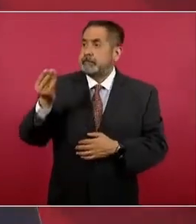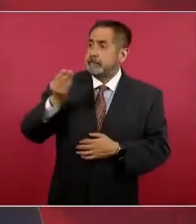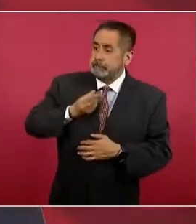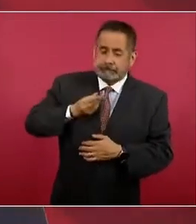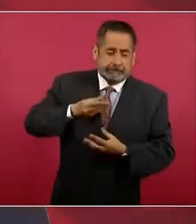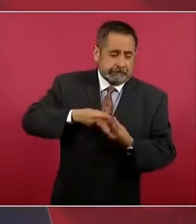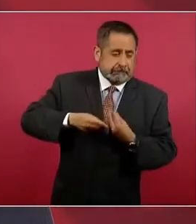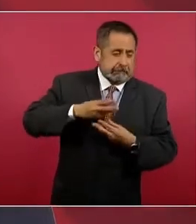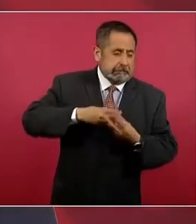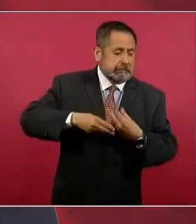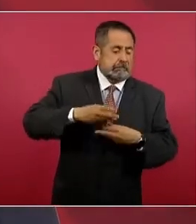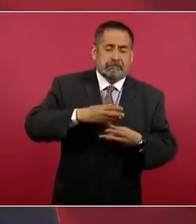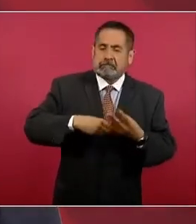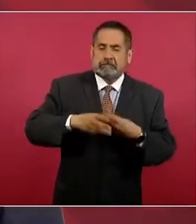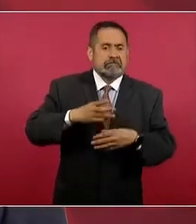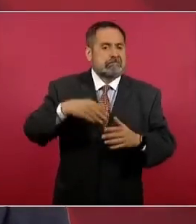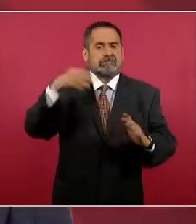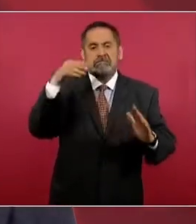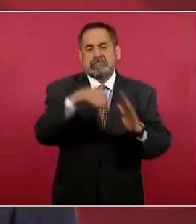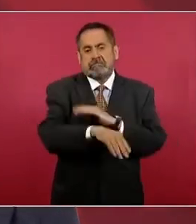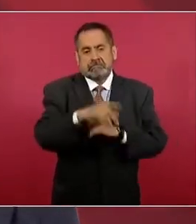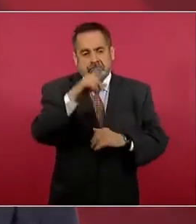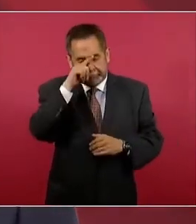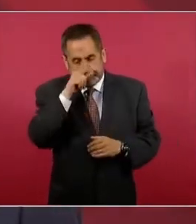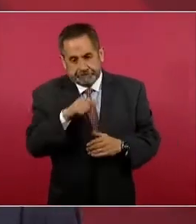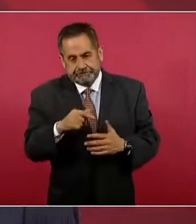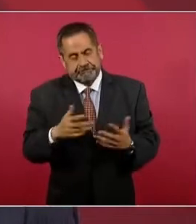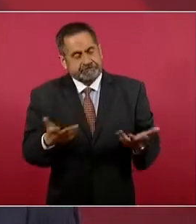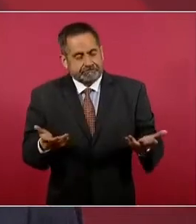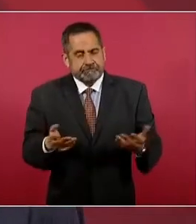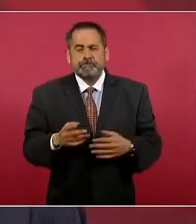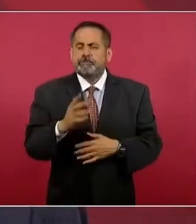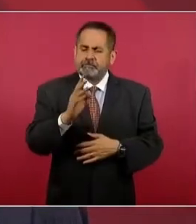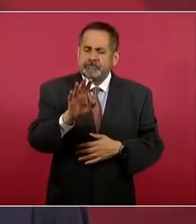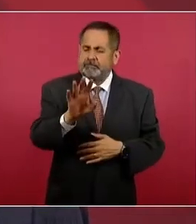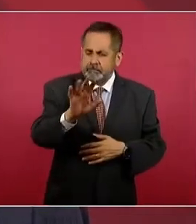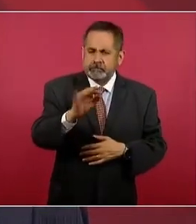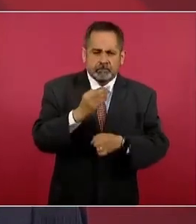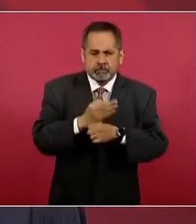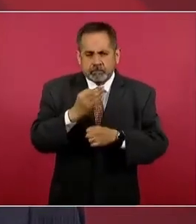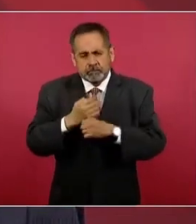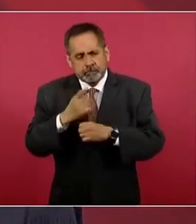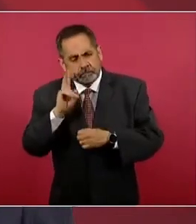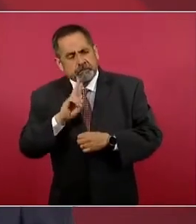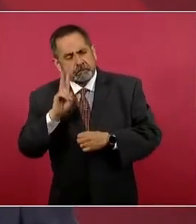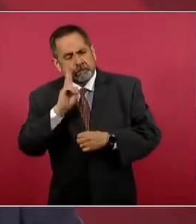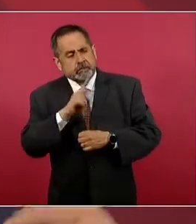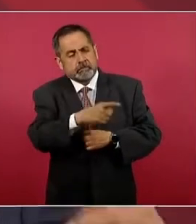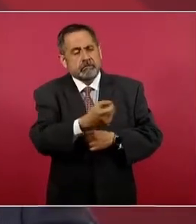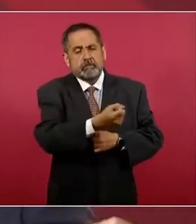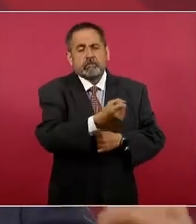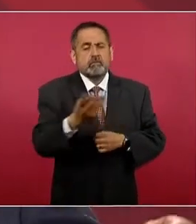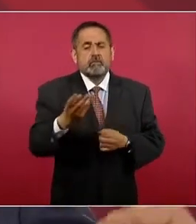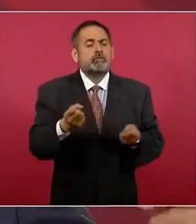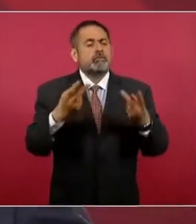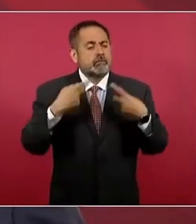la crisis. Entonces sí, estamos viendo cuántos han estado